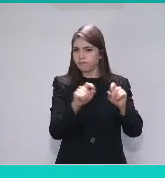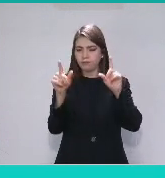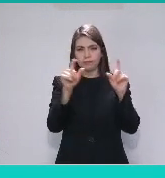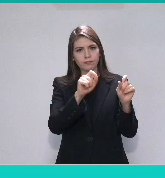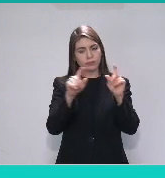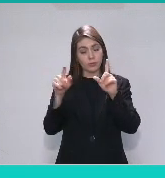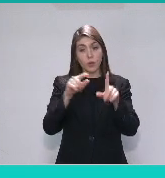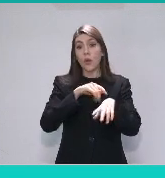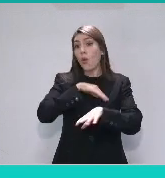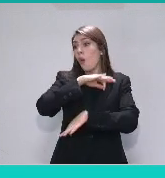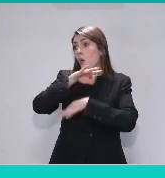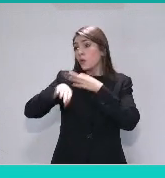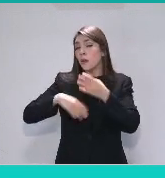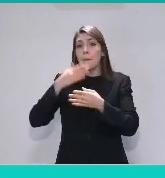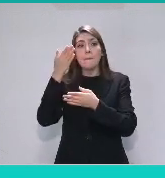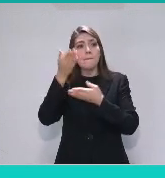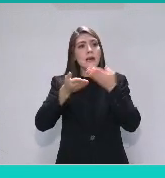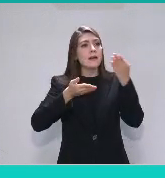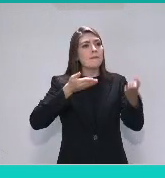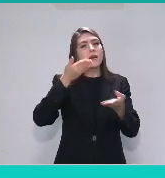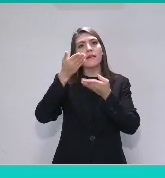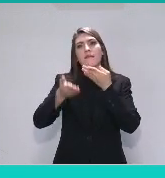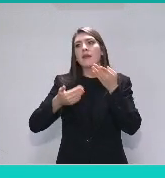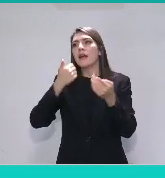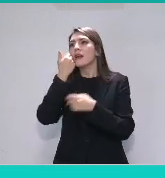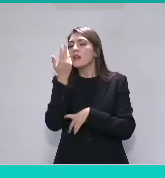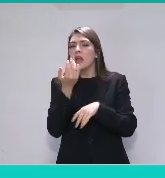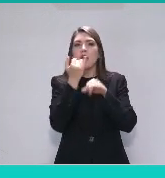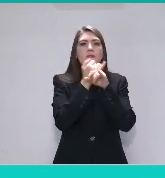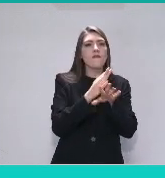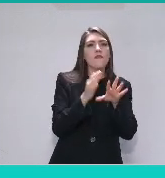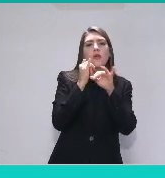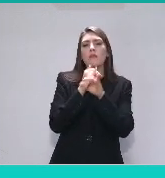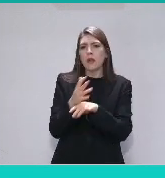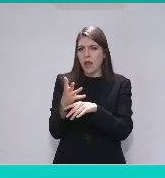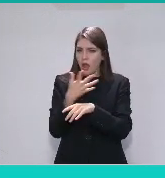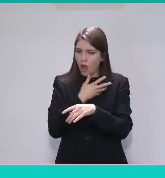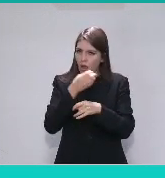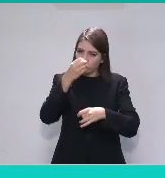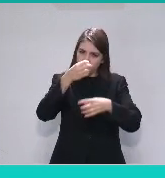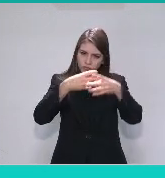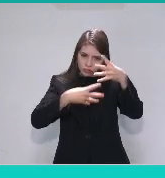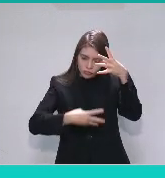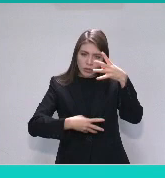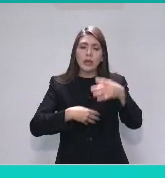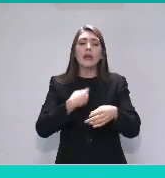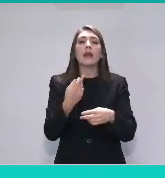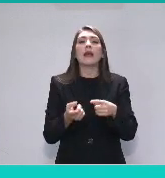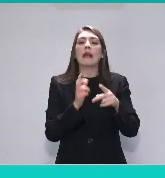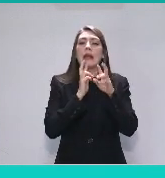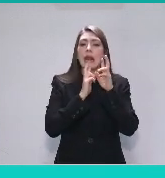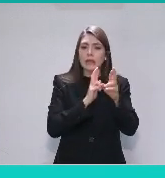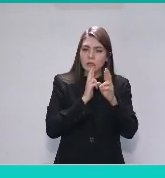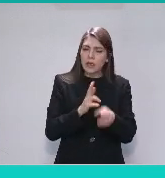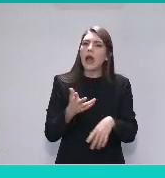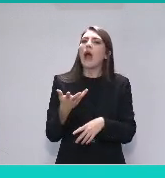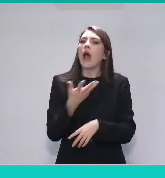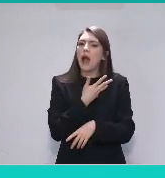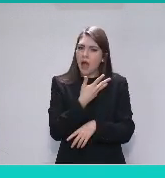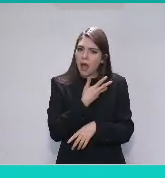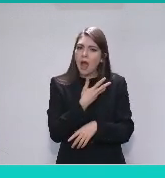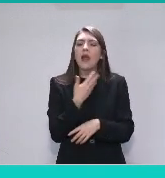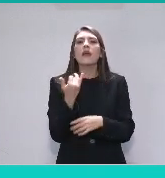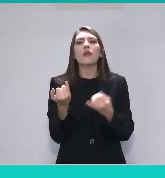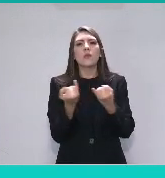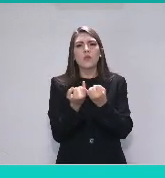solicitudes de acceso presentadas por los ciudadanos sus respectivas respuestas y en su caso los medios de impugnación